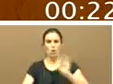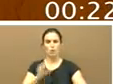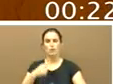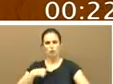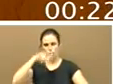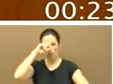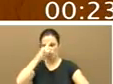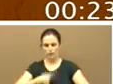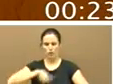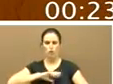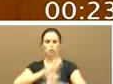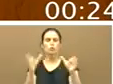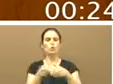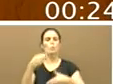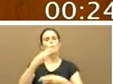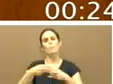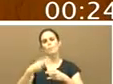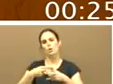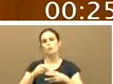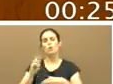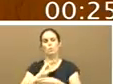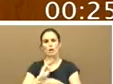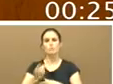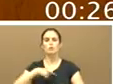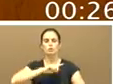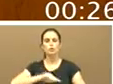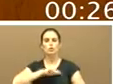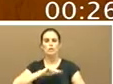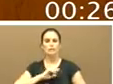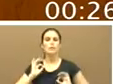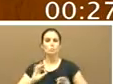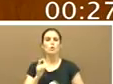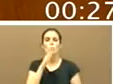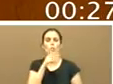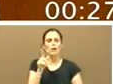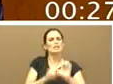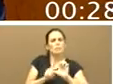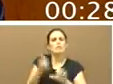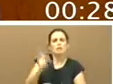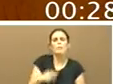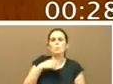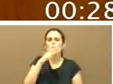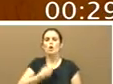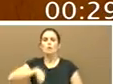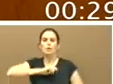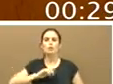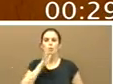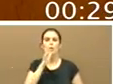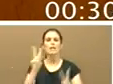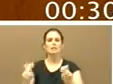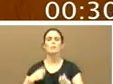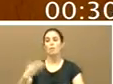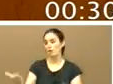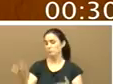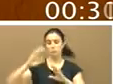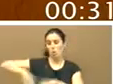las preocupaciones que desde este Grupo Parlamentario venimos sintiendo como extremeños y como españoles por los